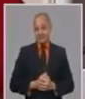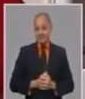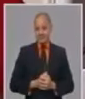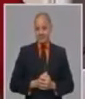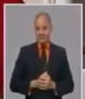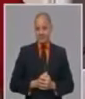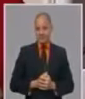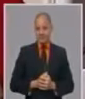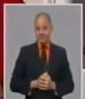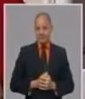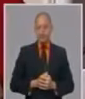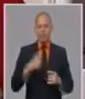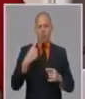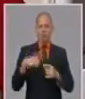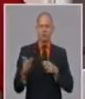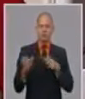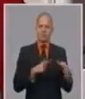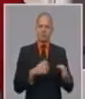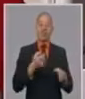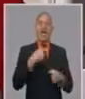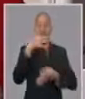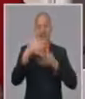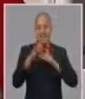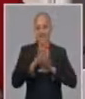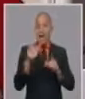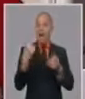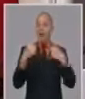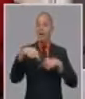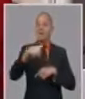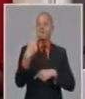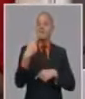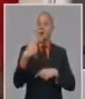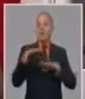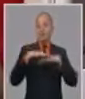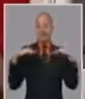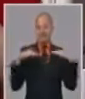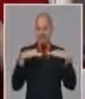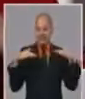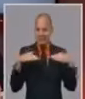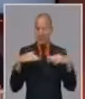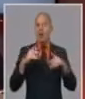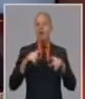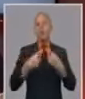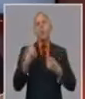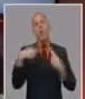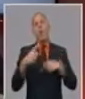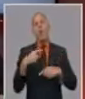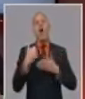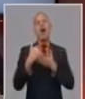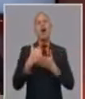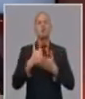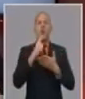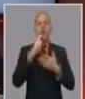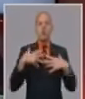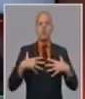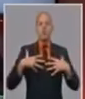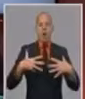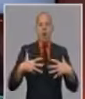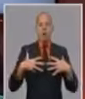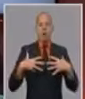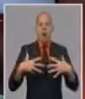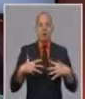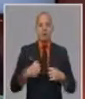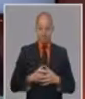rehabilitación neuromuscular, y es la primera, después la rehabilitación respiratoria y ya otro grupo de rehabilitación. Así que eso lo